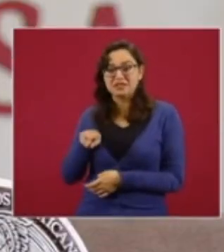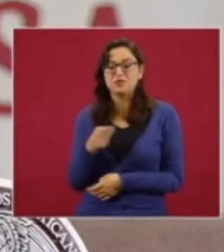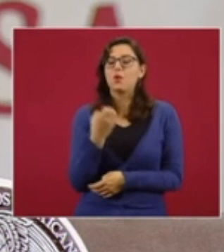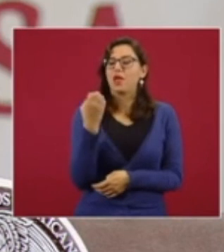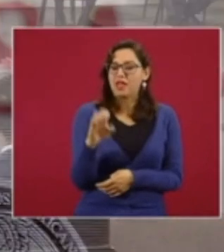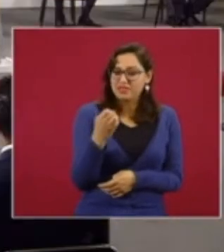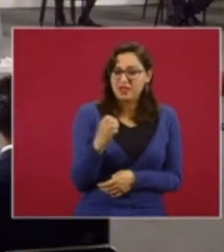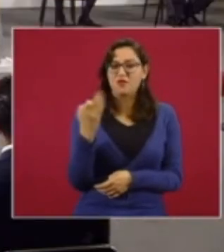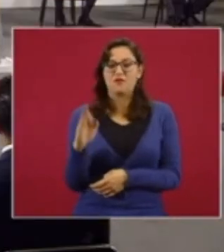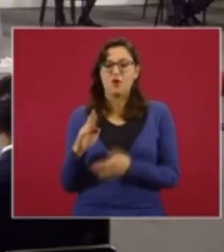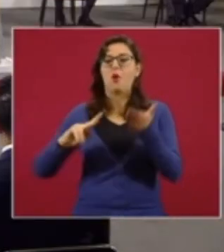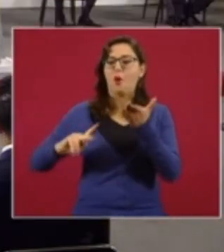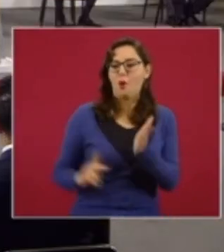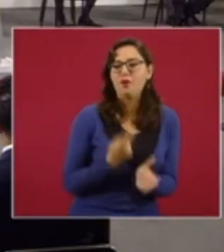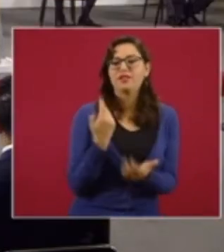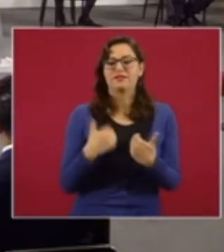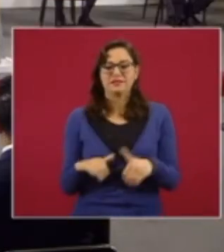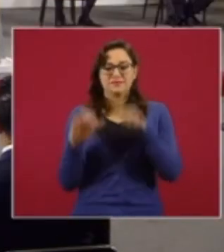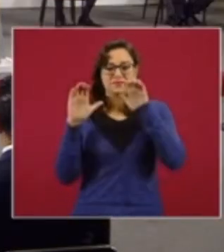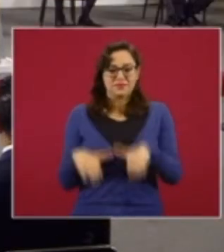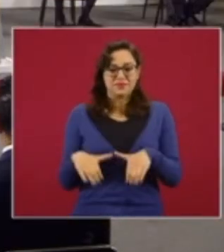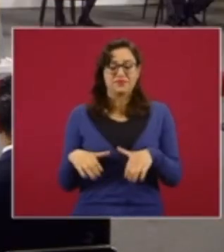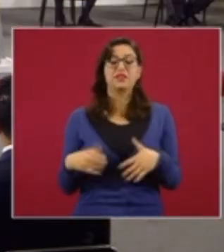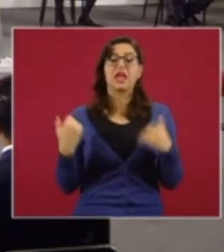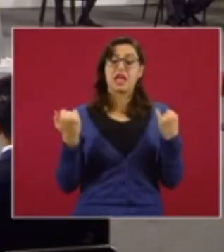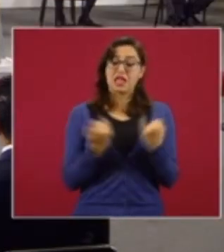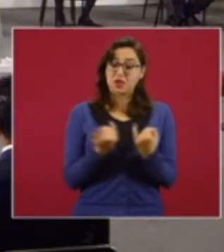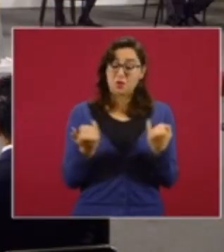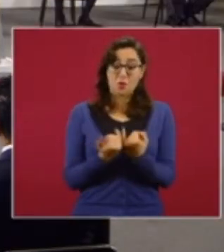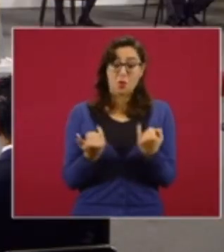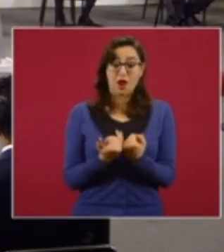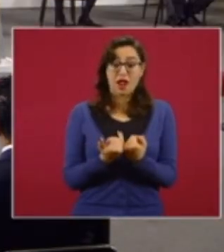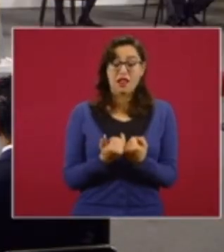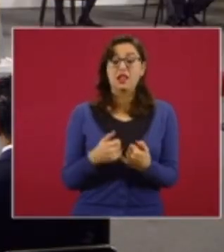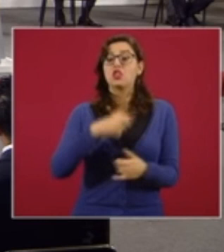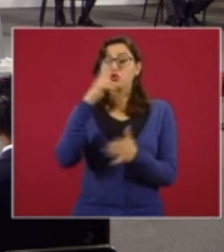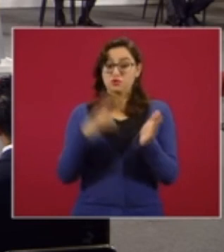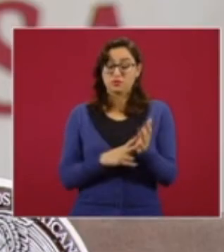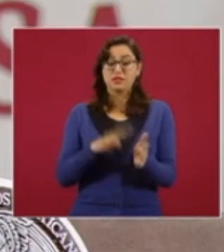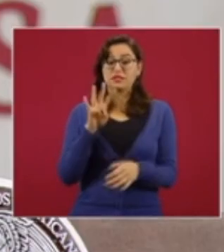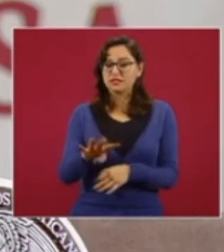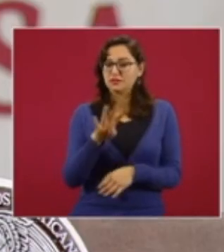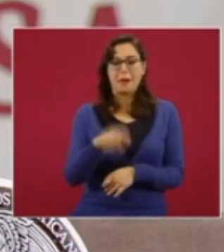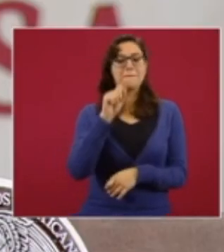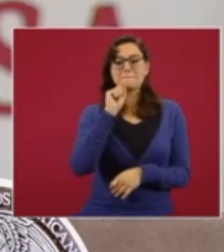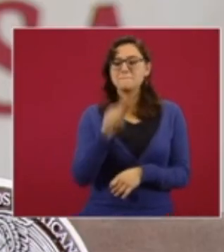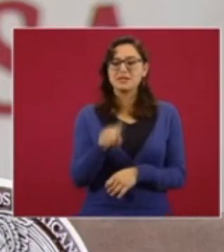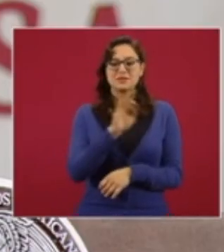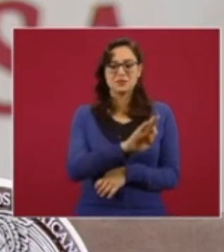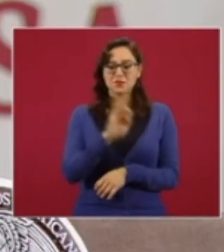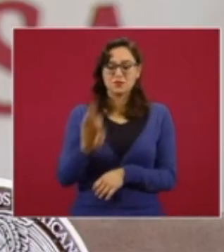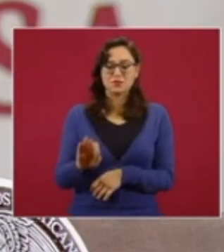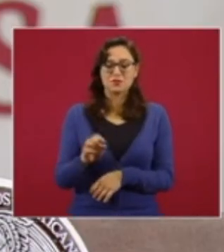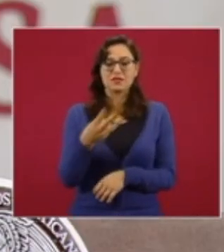enero y febrero y el mismo comportamiento lo vemos en dos mil diecinueve donde se dan de